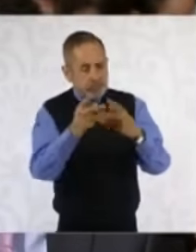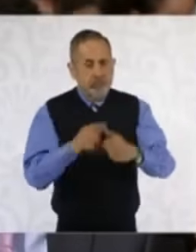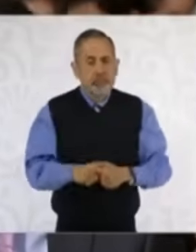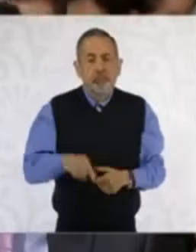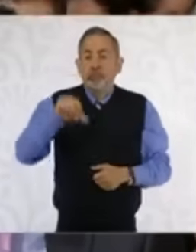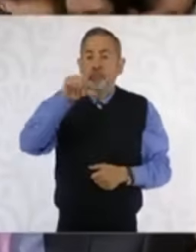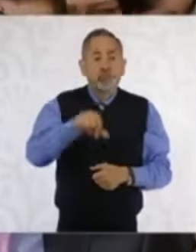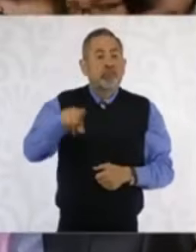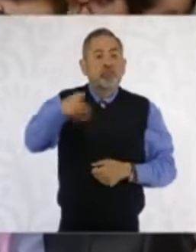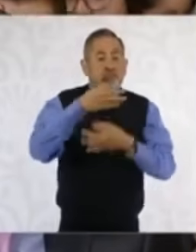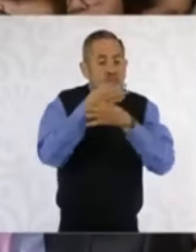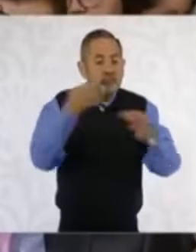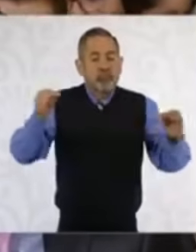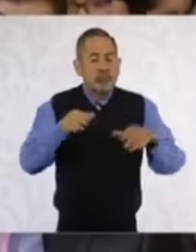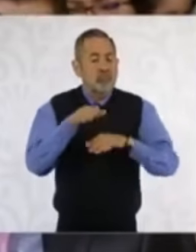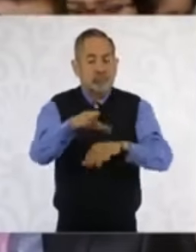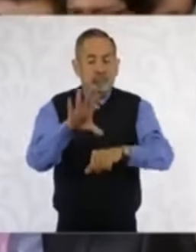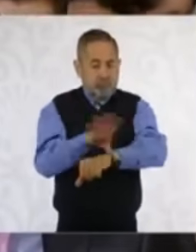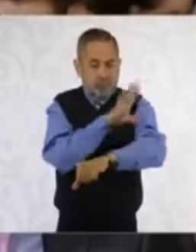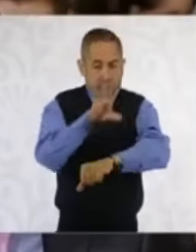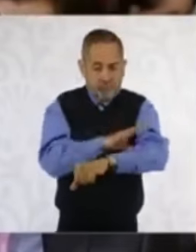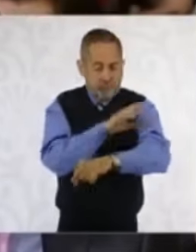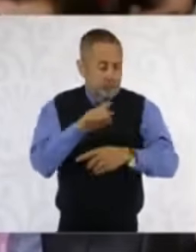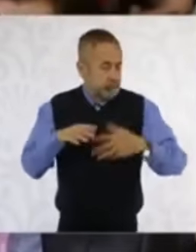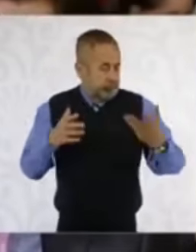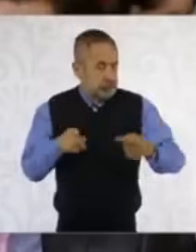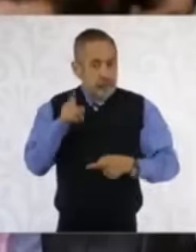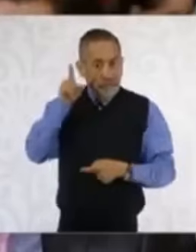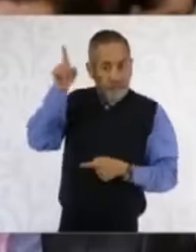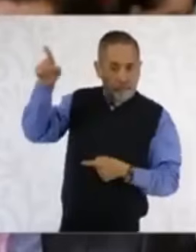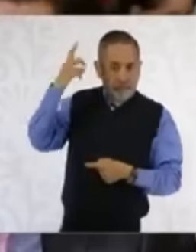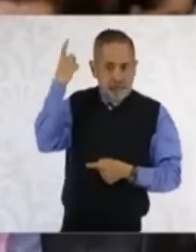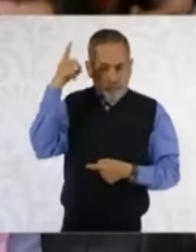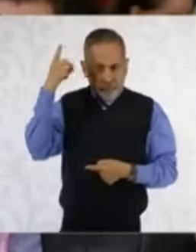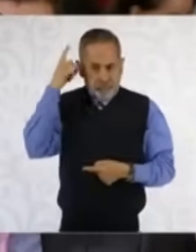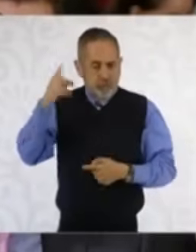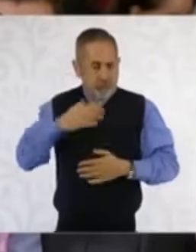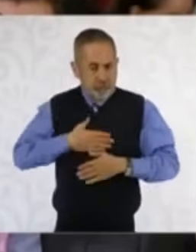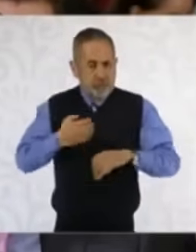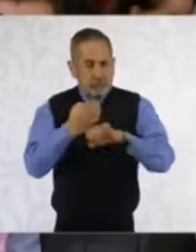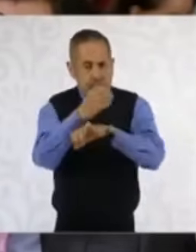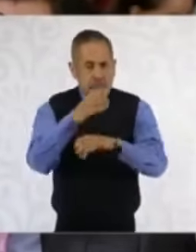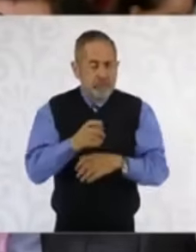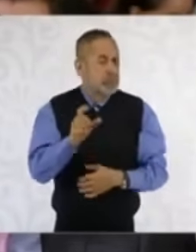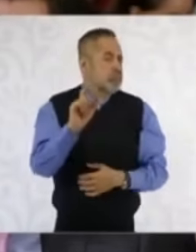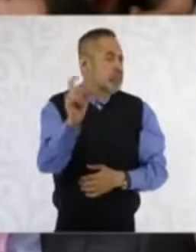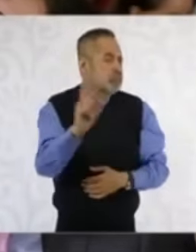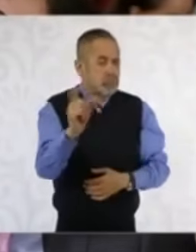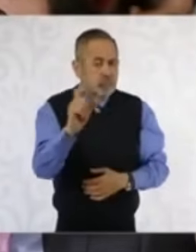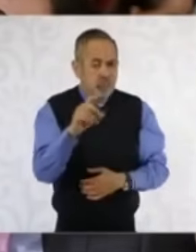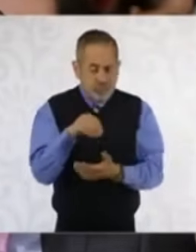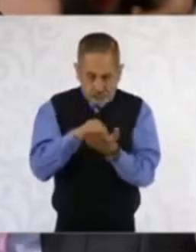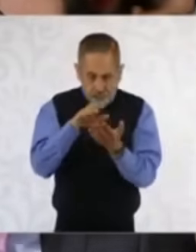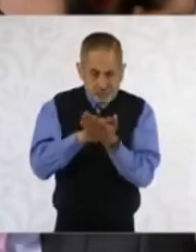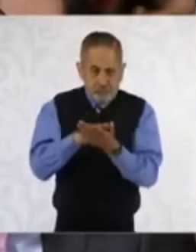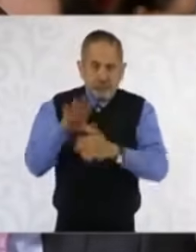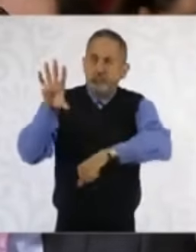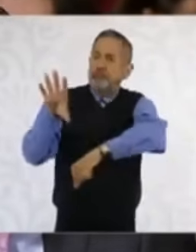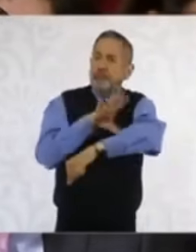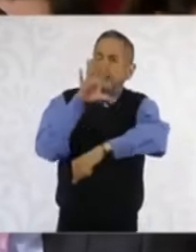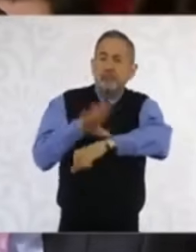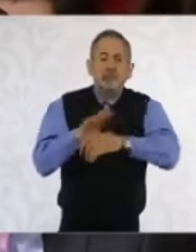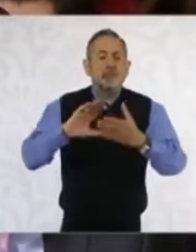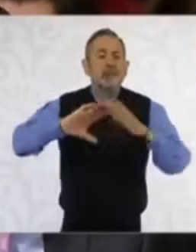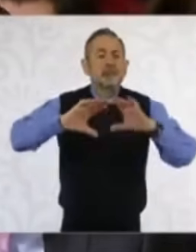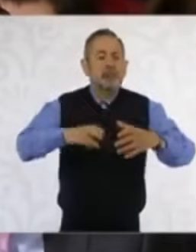tope de los 16.777 pesos, al menos en este 2024. Porque esta cantidad también se va a modificar y ajustar para